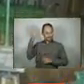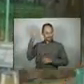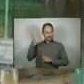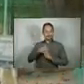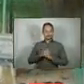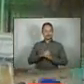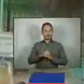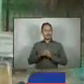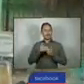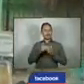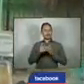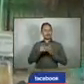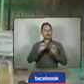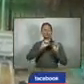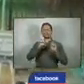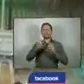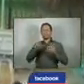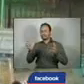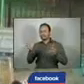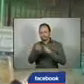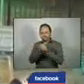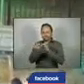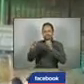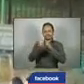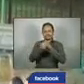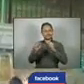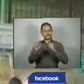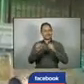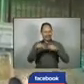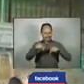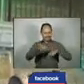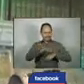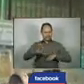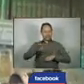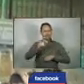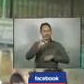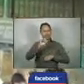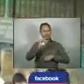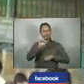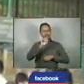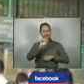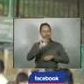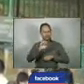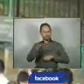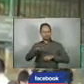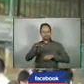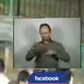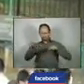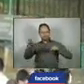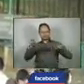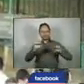inició la operación rescate, aquí en el Mozote, en las zonas aledañas.